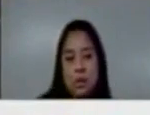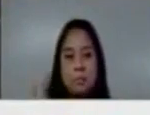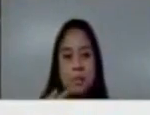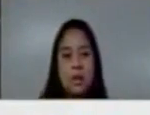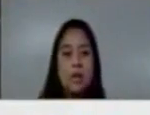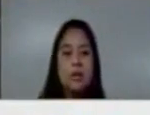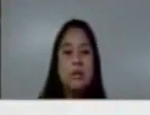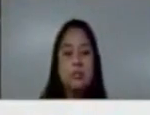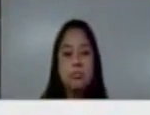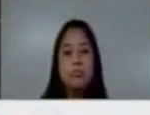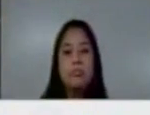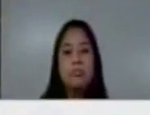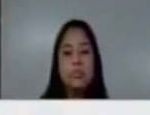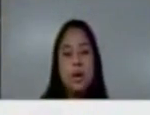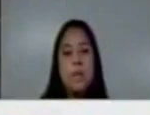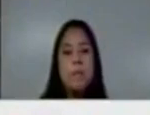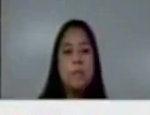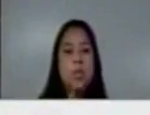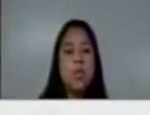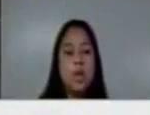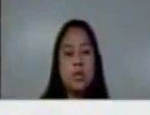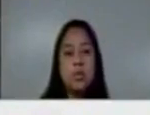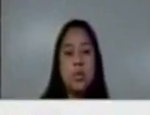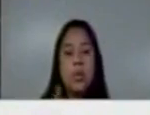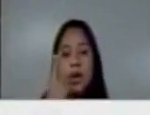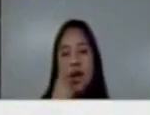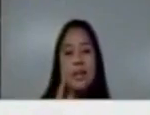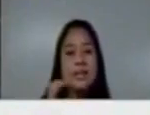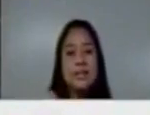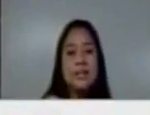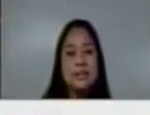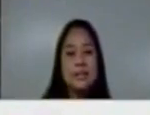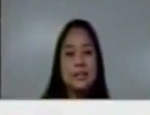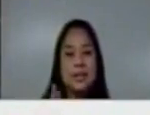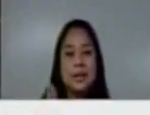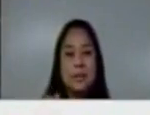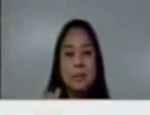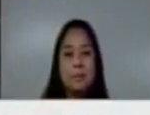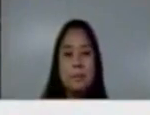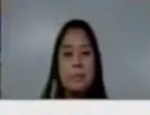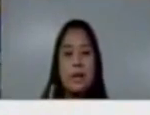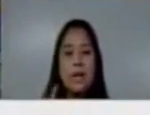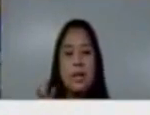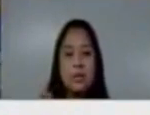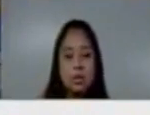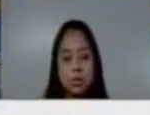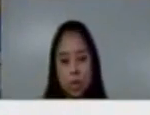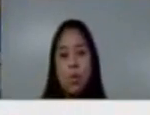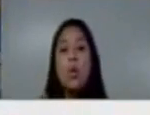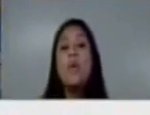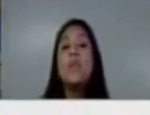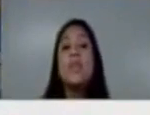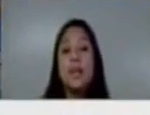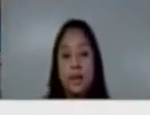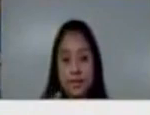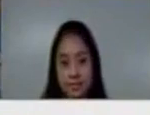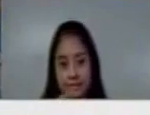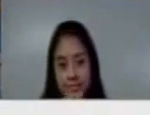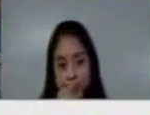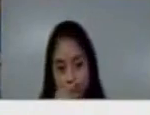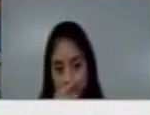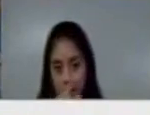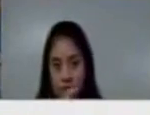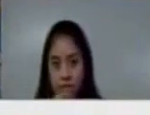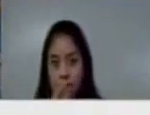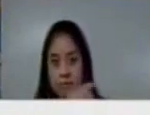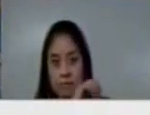implementar el proyecto Sembrando Vida, que está sujeto a la aprobación de ustedes con